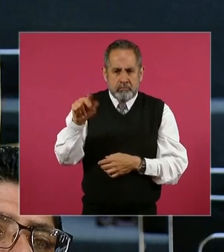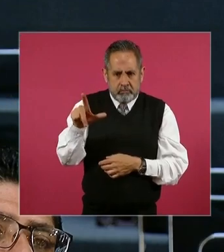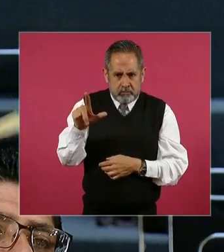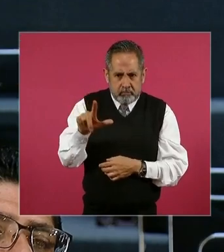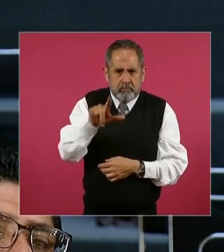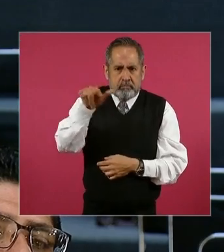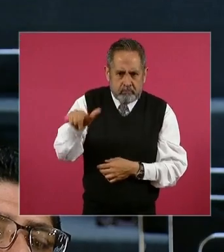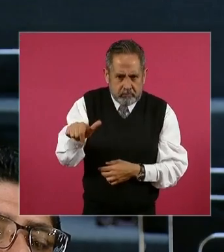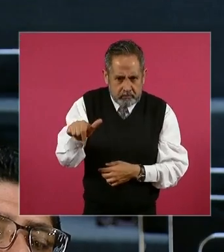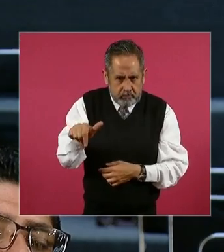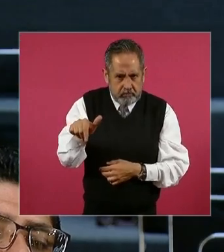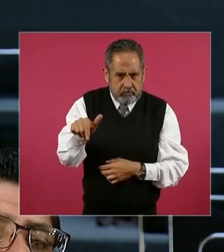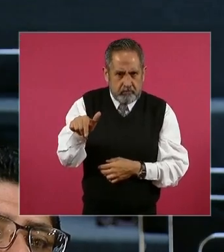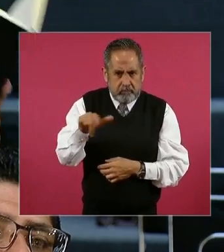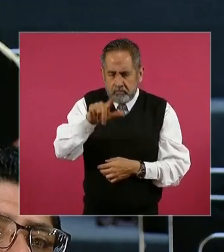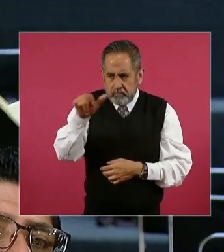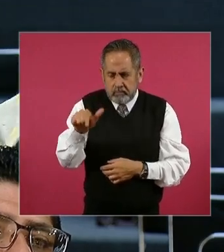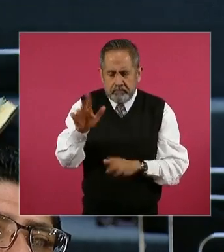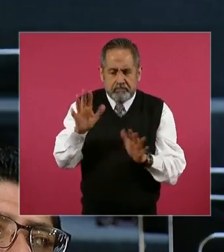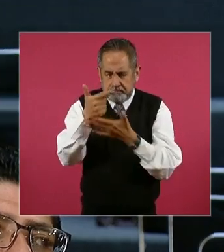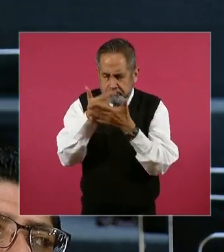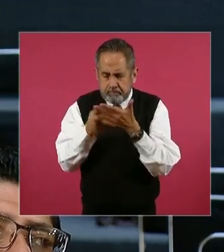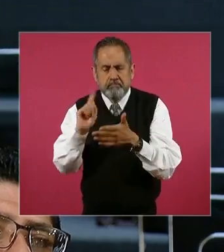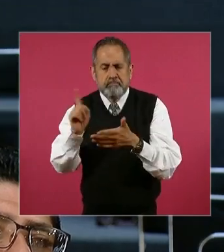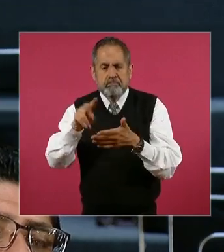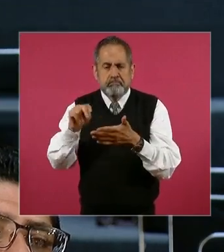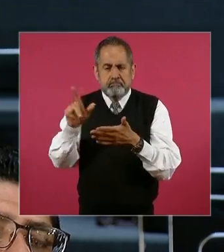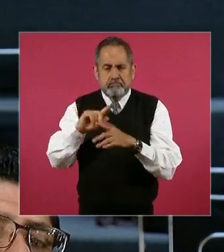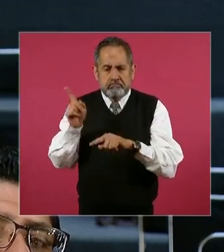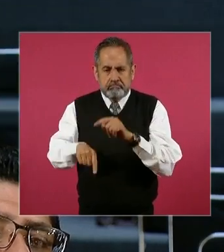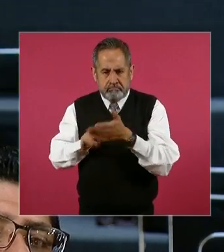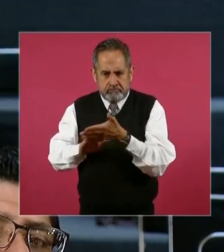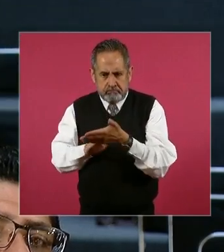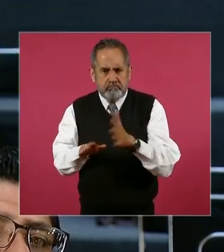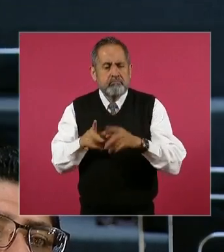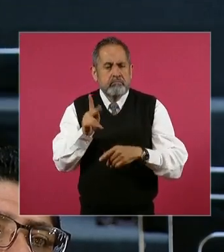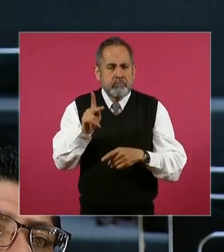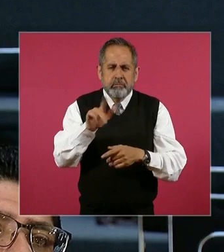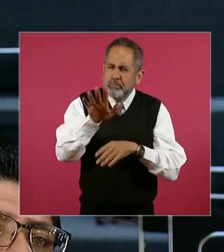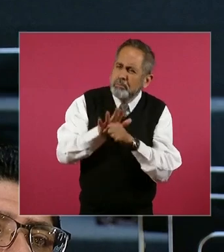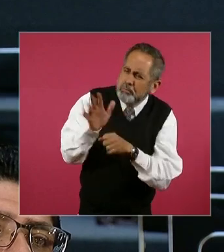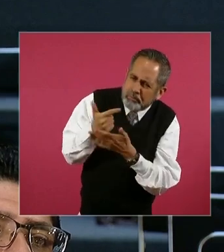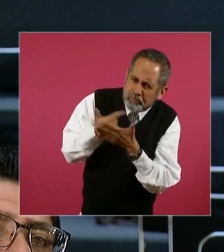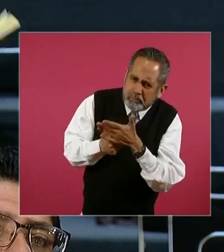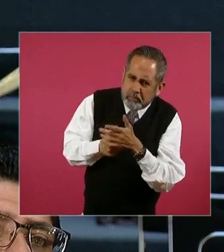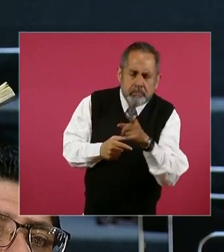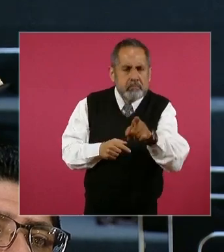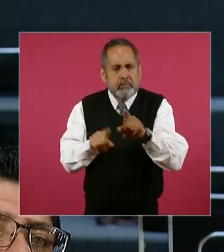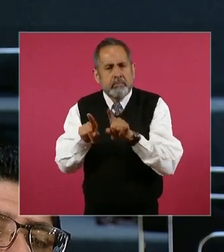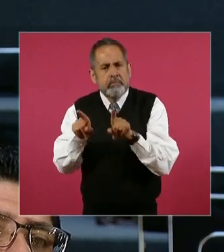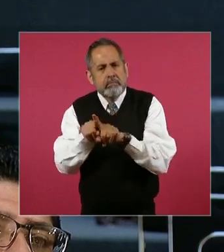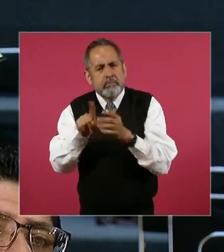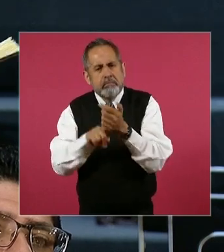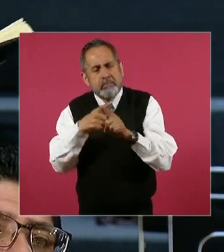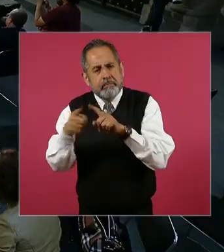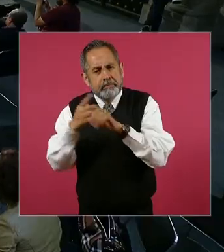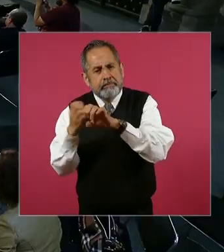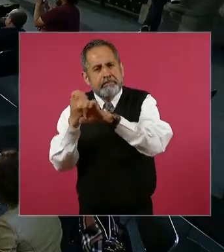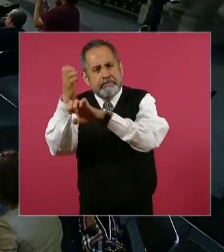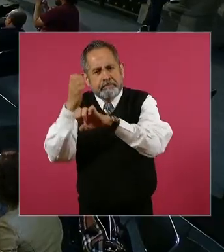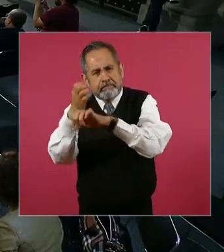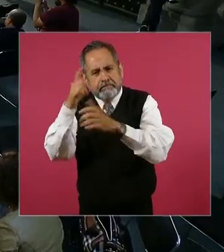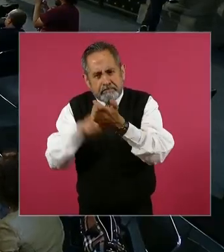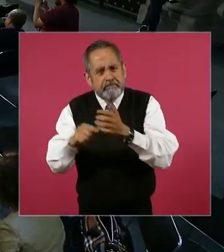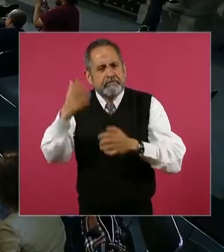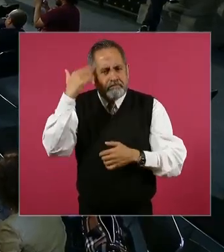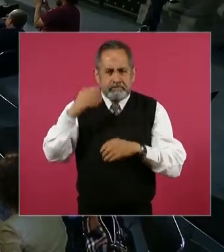que después se salió de la lista Pero tiene identificada cuál lista de los estados que Donde